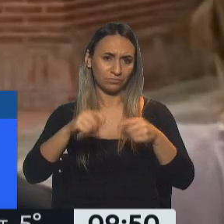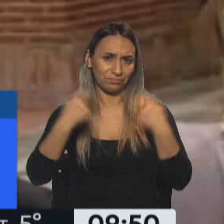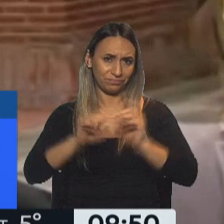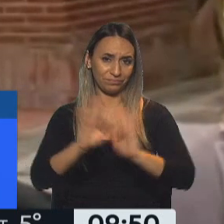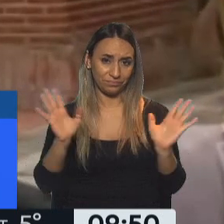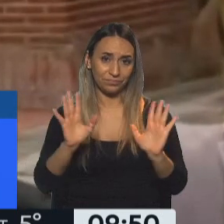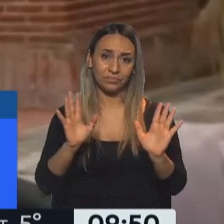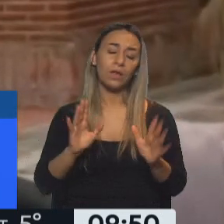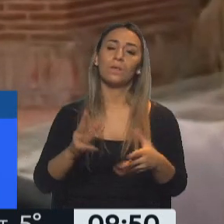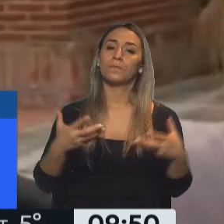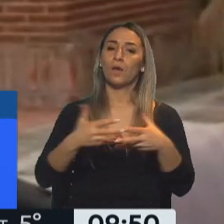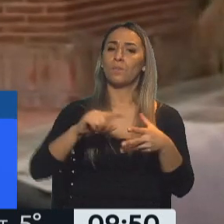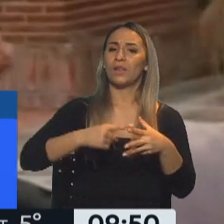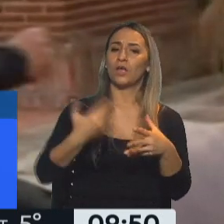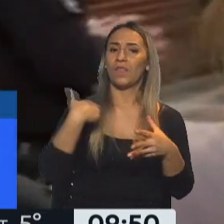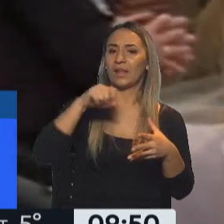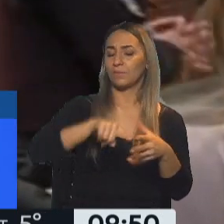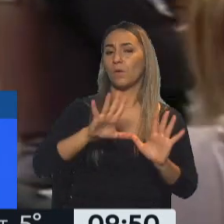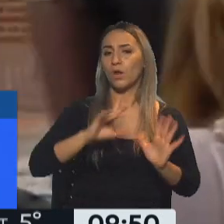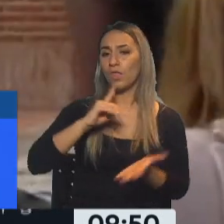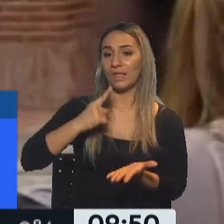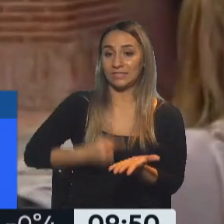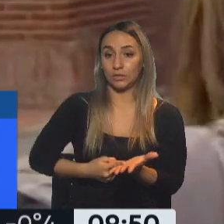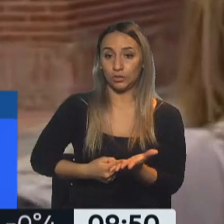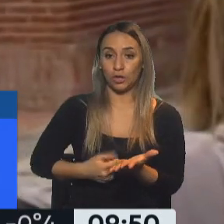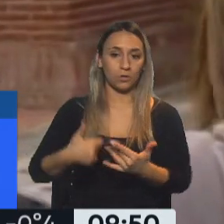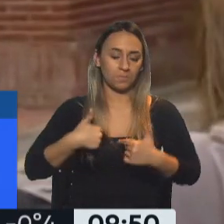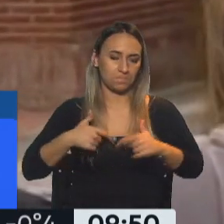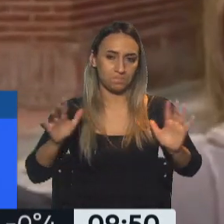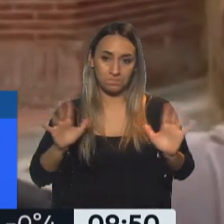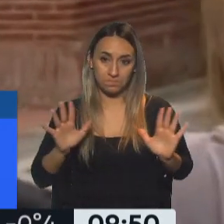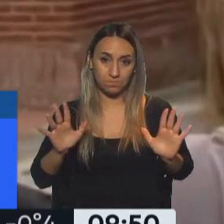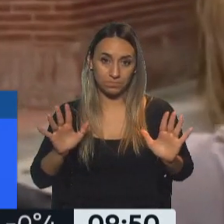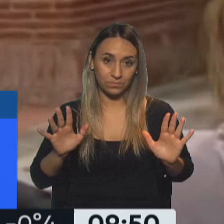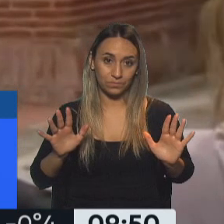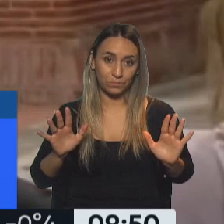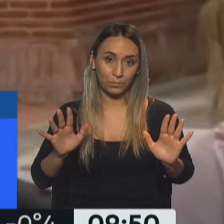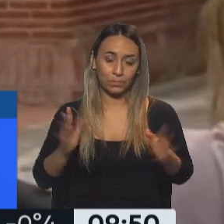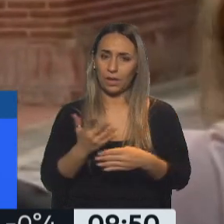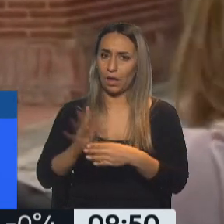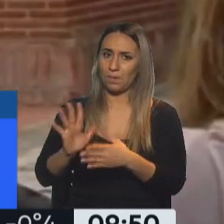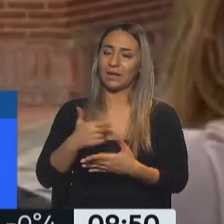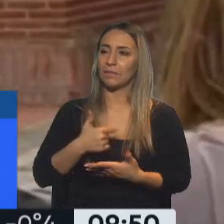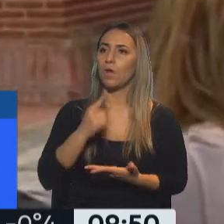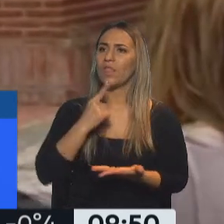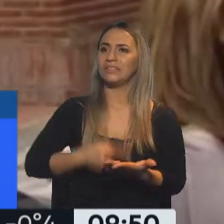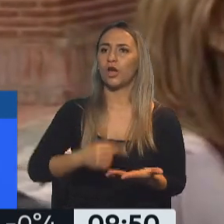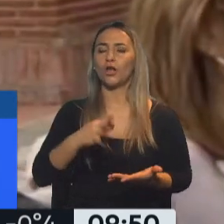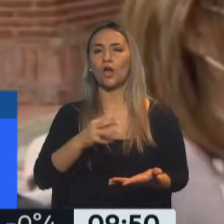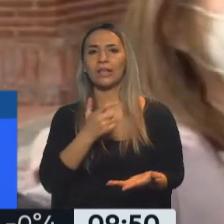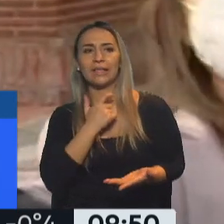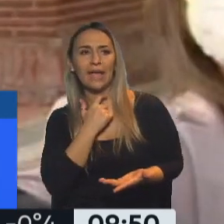estas fuerzas políticas a la Argentina. Pero bueno, eso es una decisión que me excede a mí, por supuesto, más allá de mi voluntad para que eso